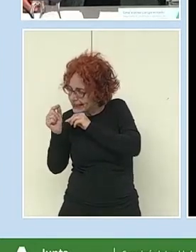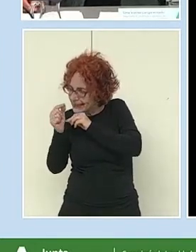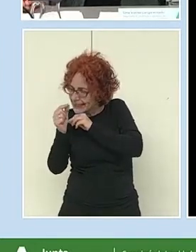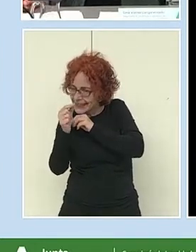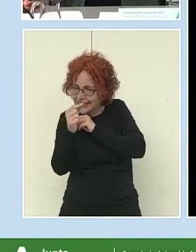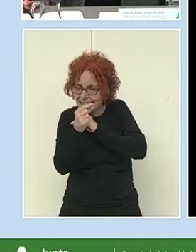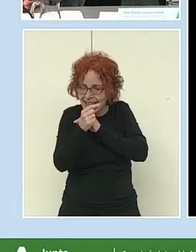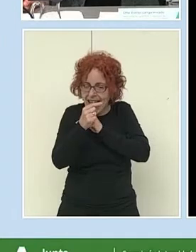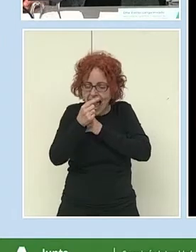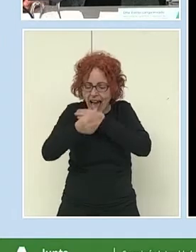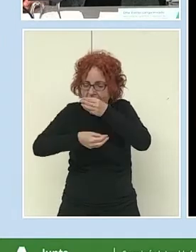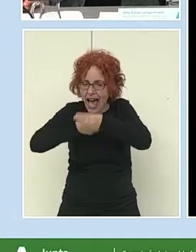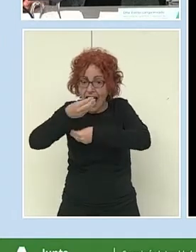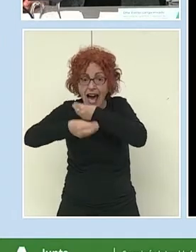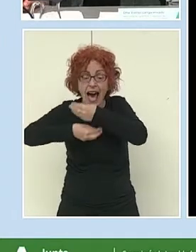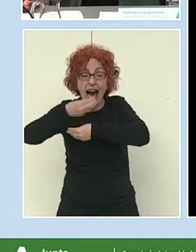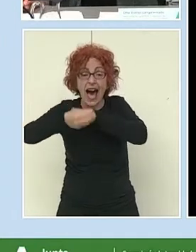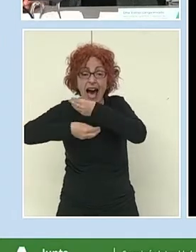aumentando,